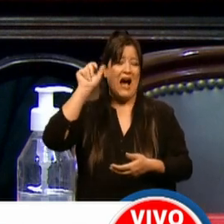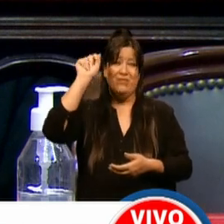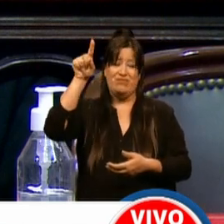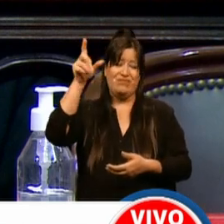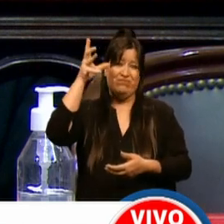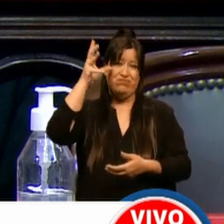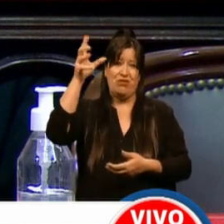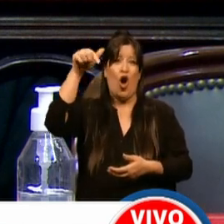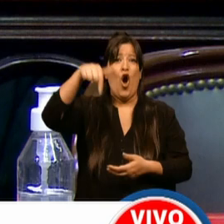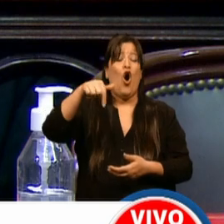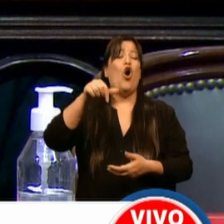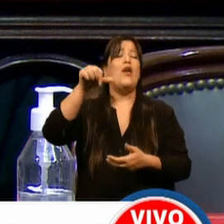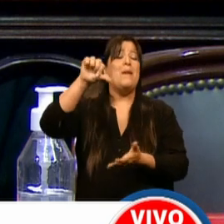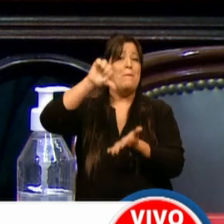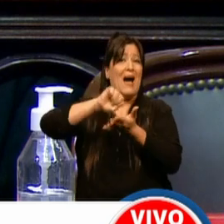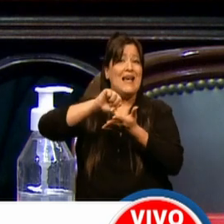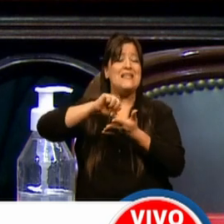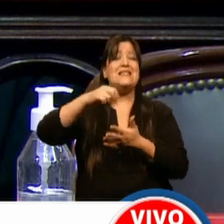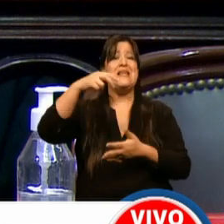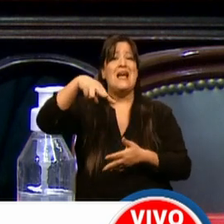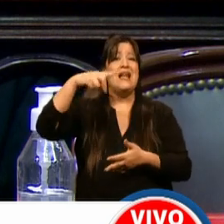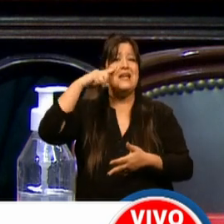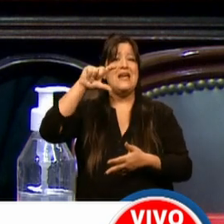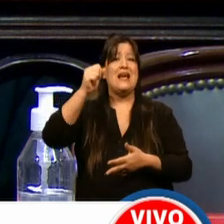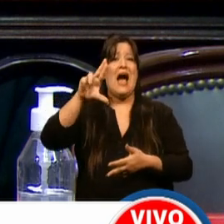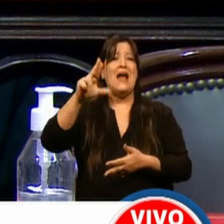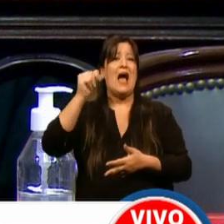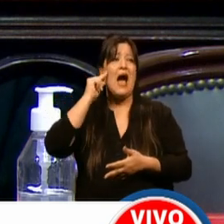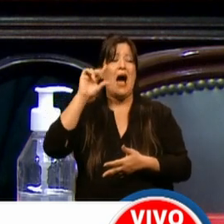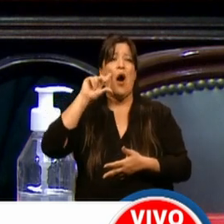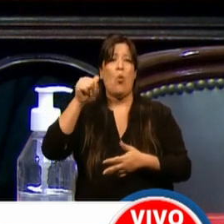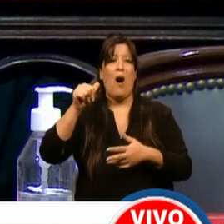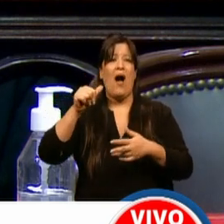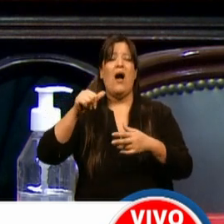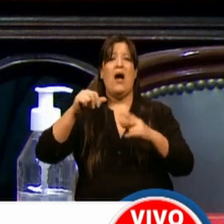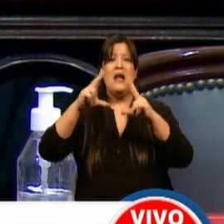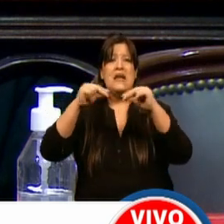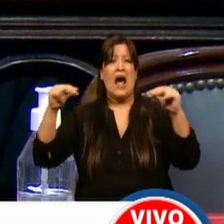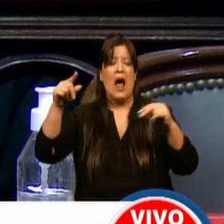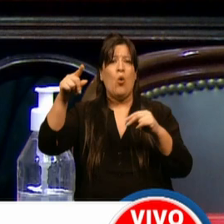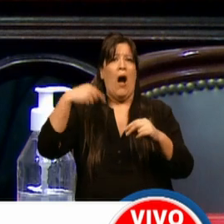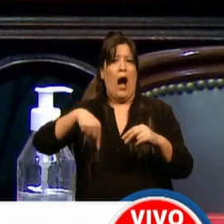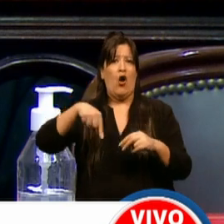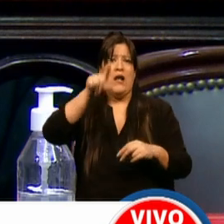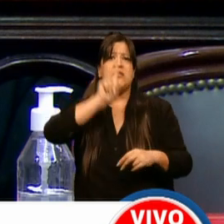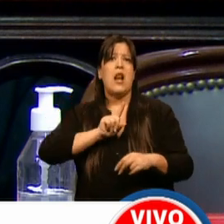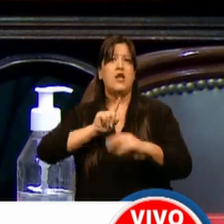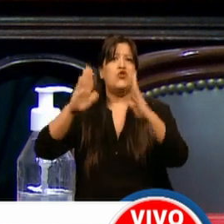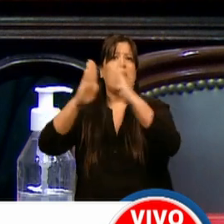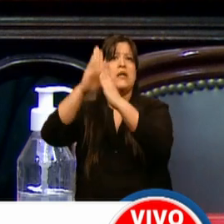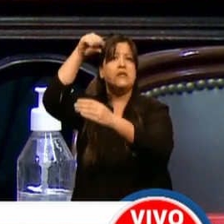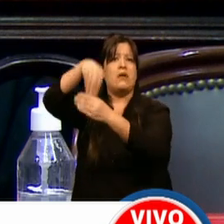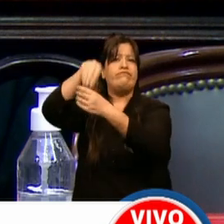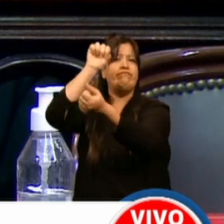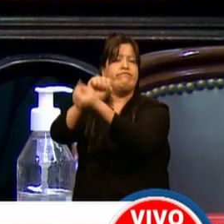que hoy tienen en nicaragua la tiene presa en silencio silenciada en su casa